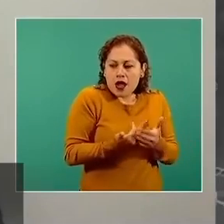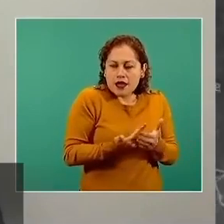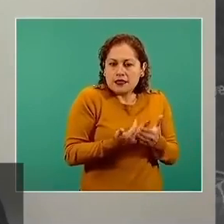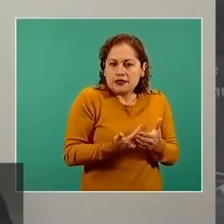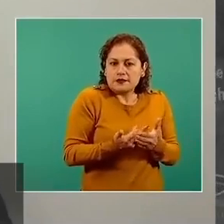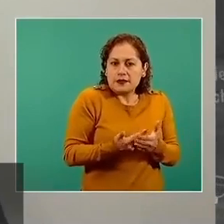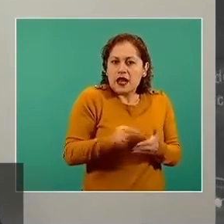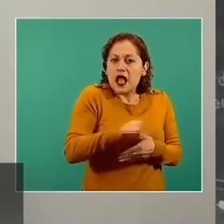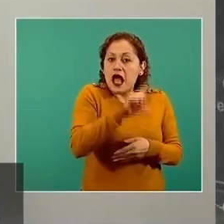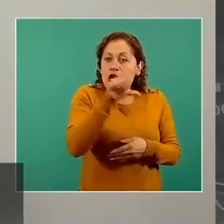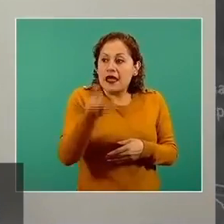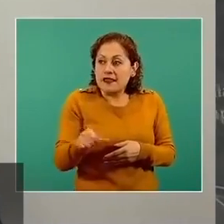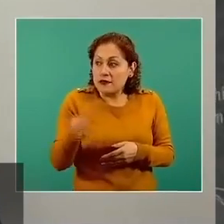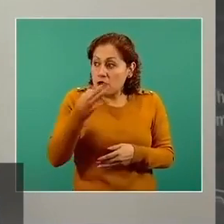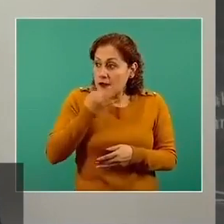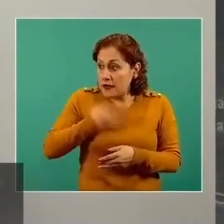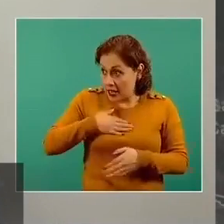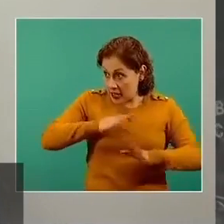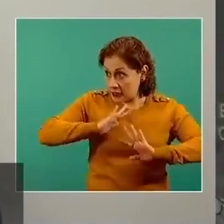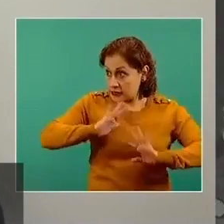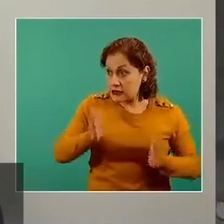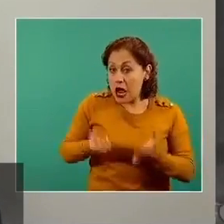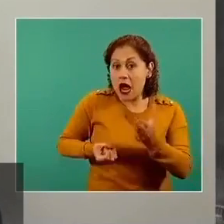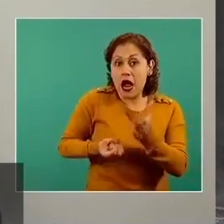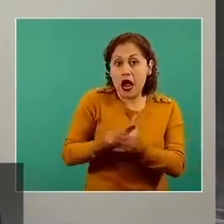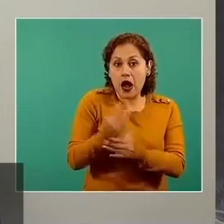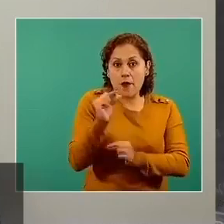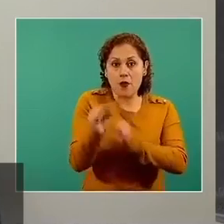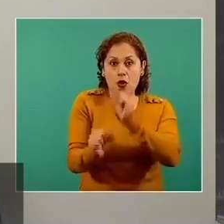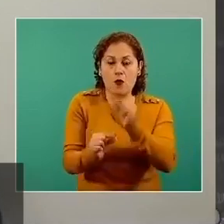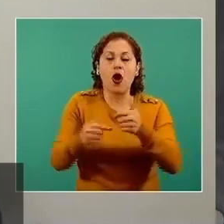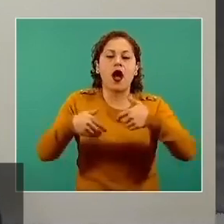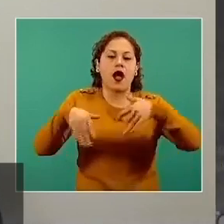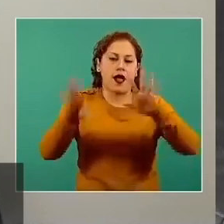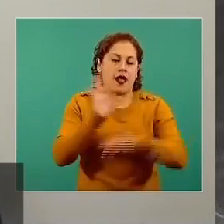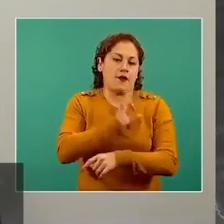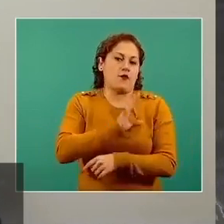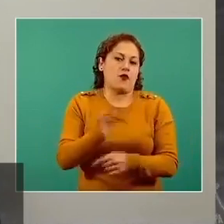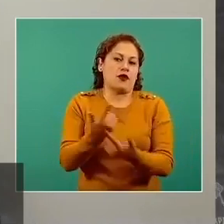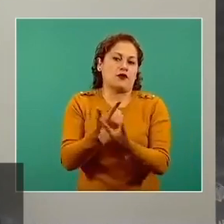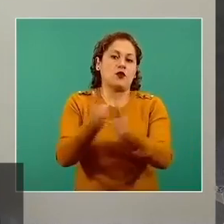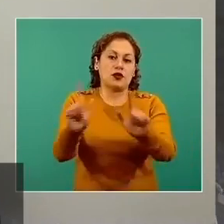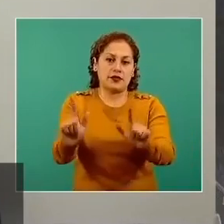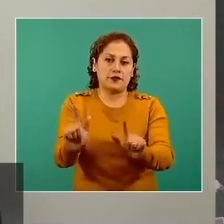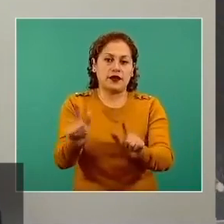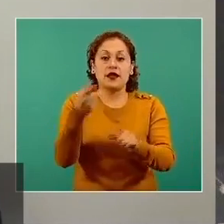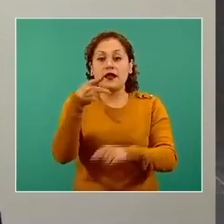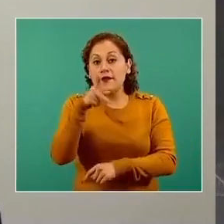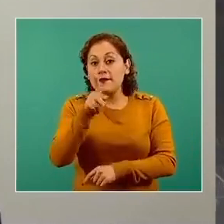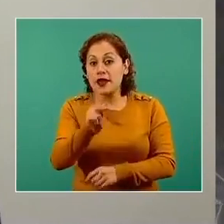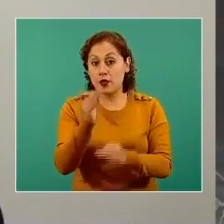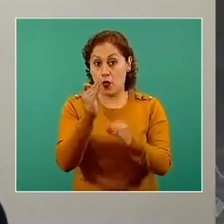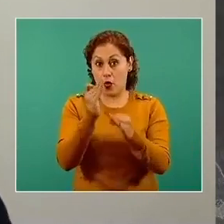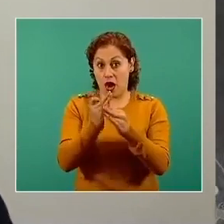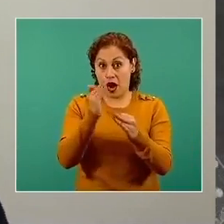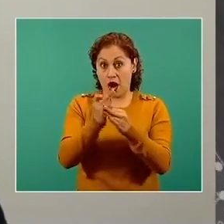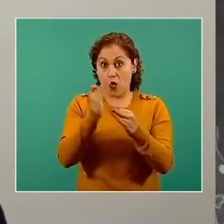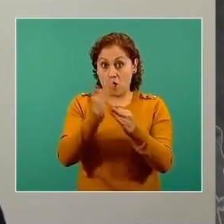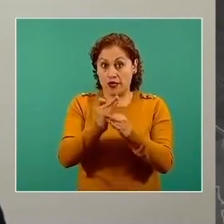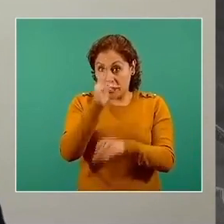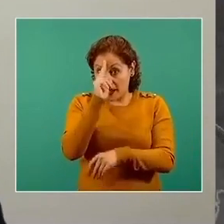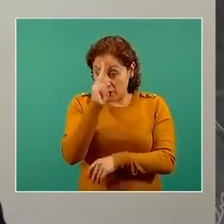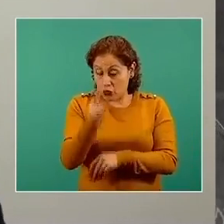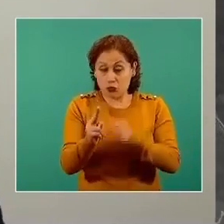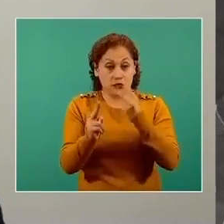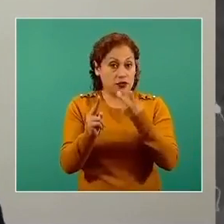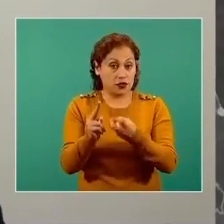general de Epidemiología, hizo un llamado a no asumir que por transitar esta semana al semáforo de riesgo naranja o amarillo, en la